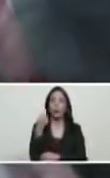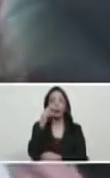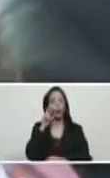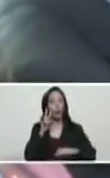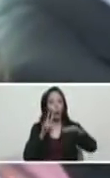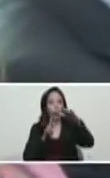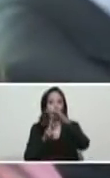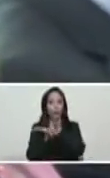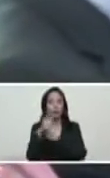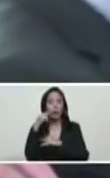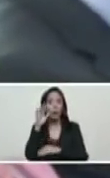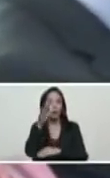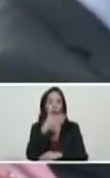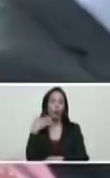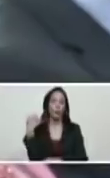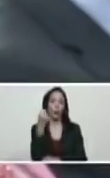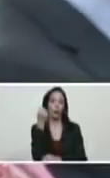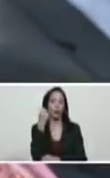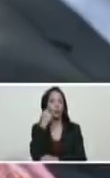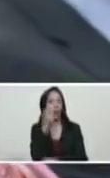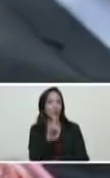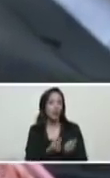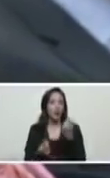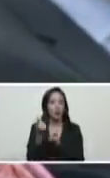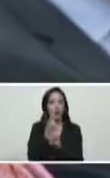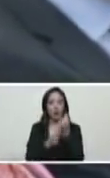el futuro de las inversiones,